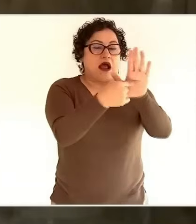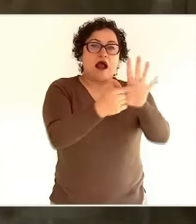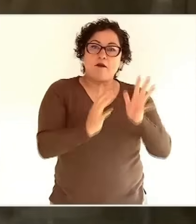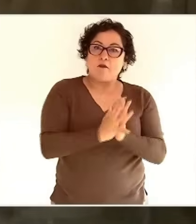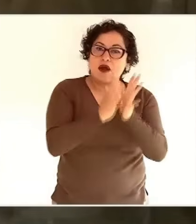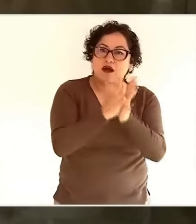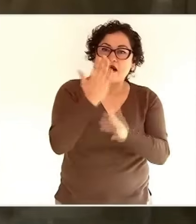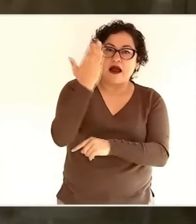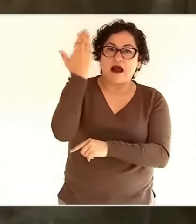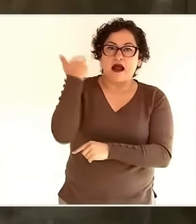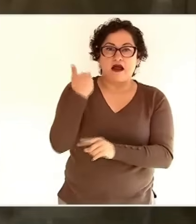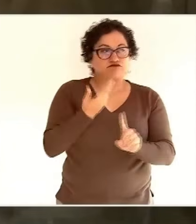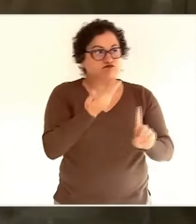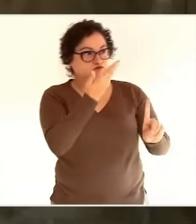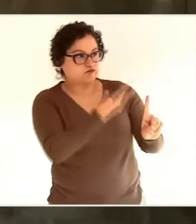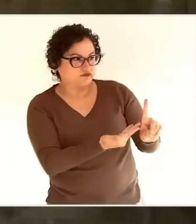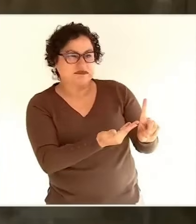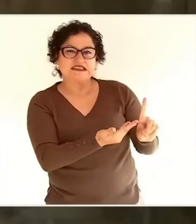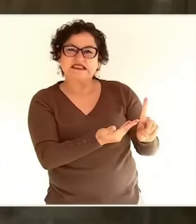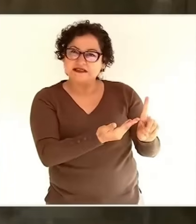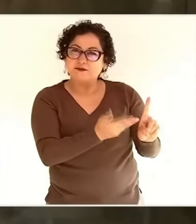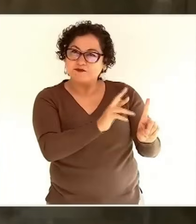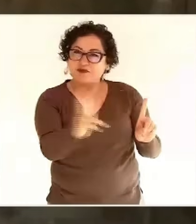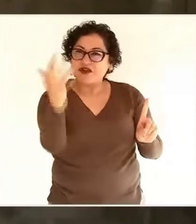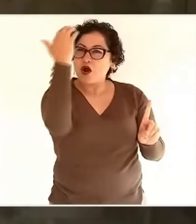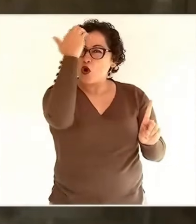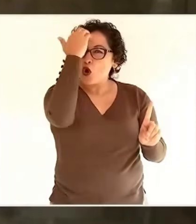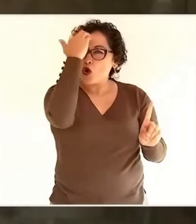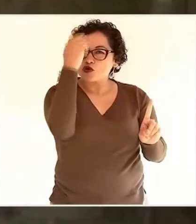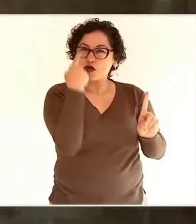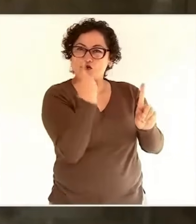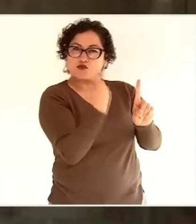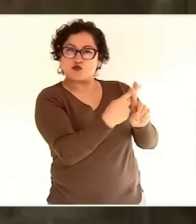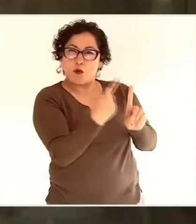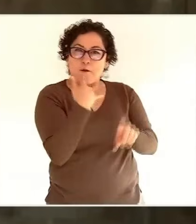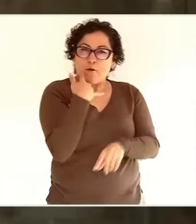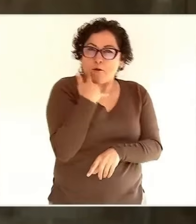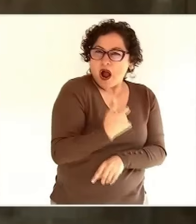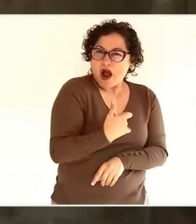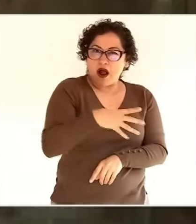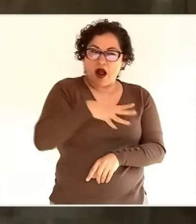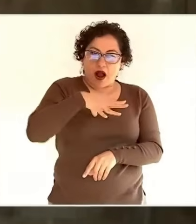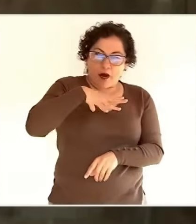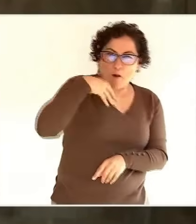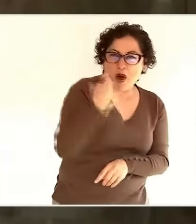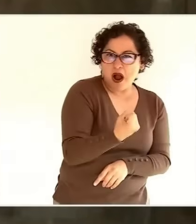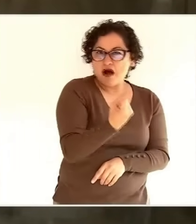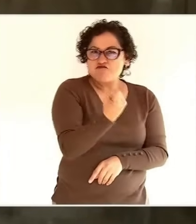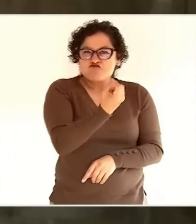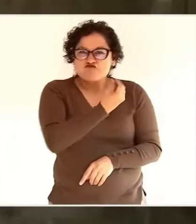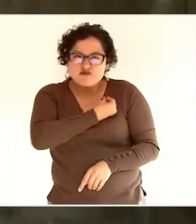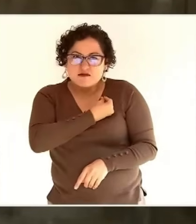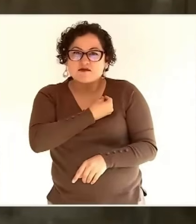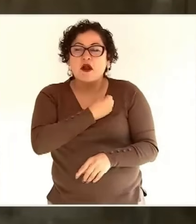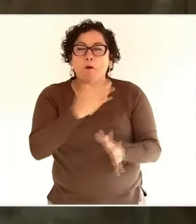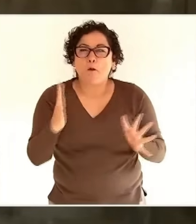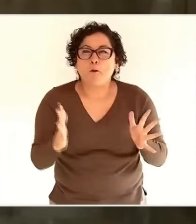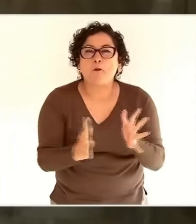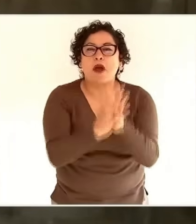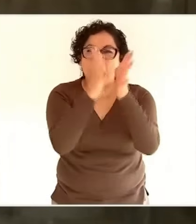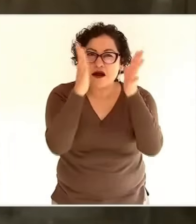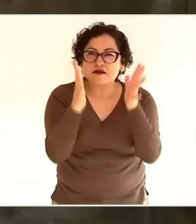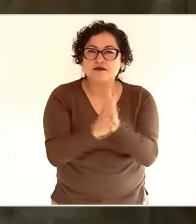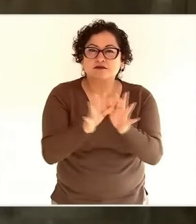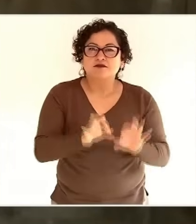y reconociendo sus luchas, sus resistencias y sus aportaciones